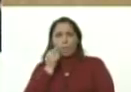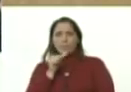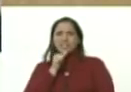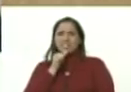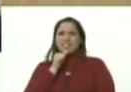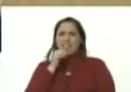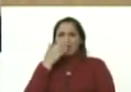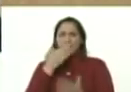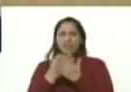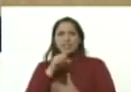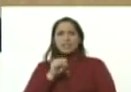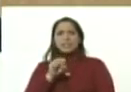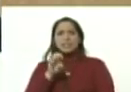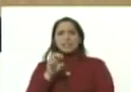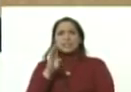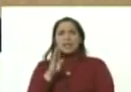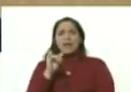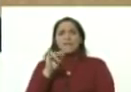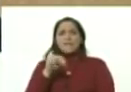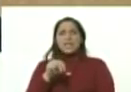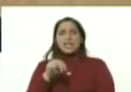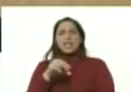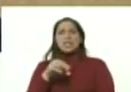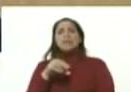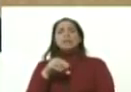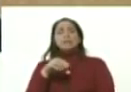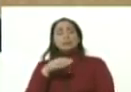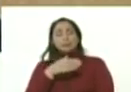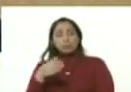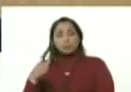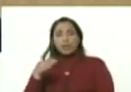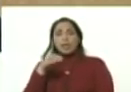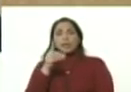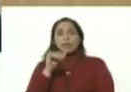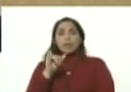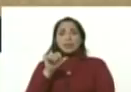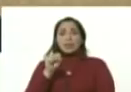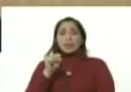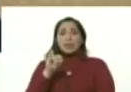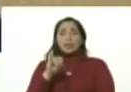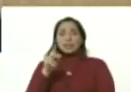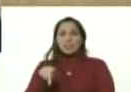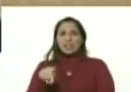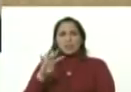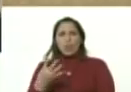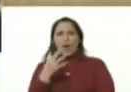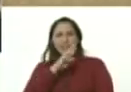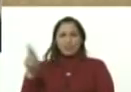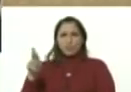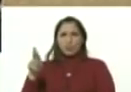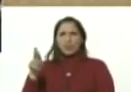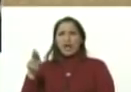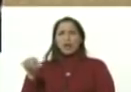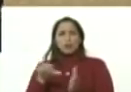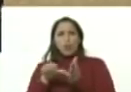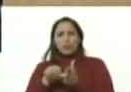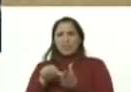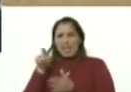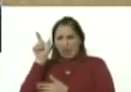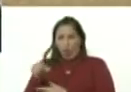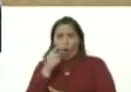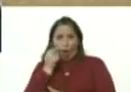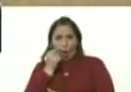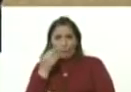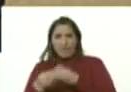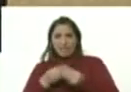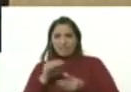como estuvo al frente de la DICIP durante la Cuarta República, donde había tortura, donde había desaparecido. La figura de los desaparecidos no es del Plan